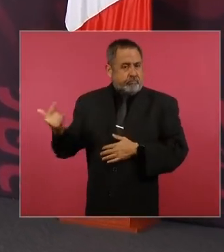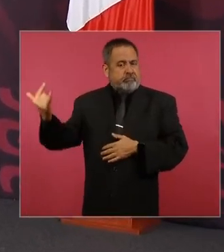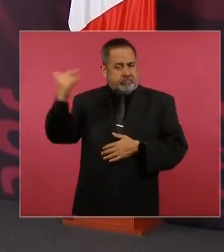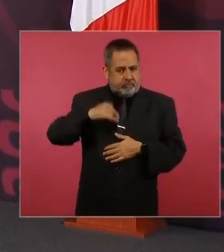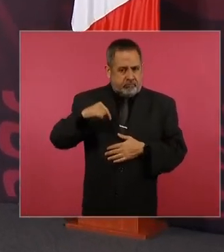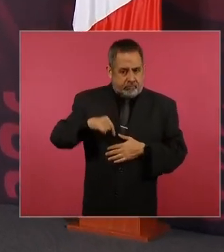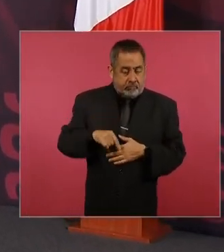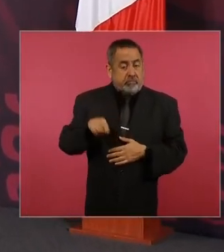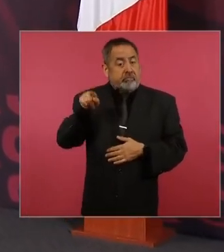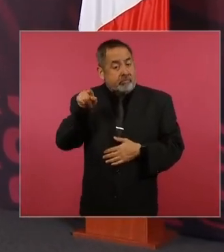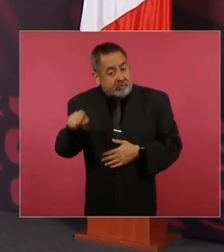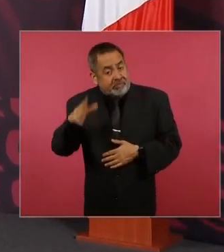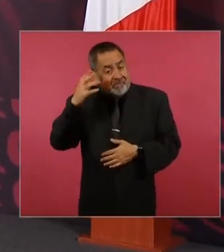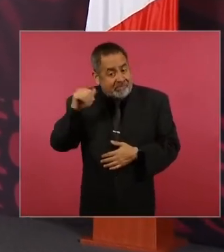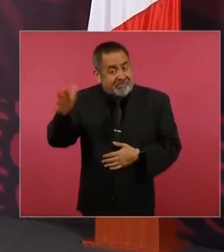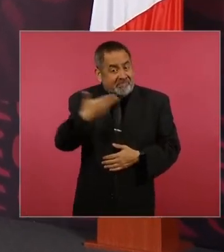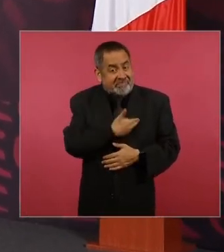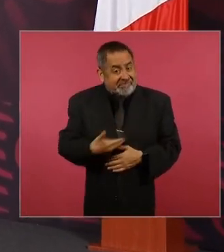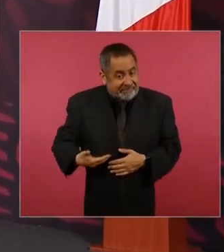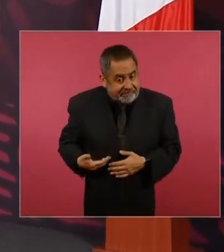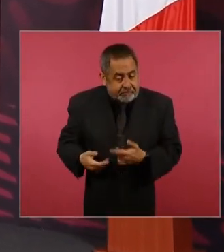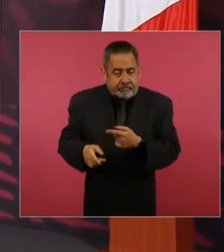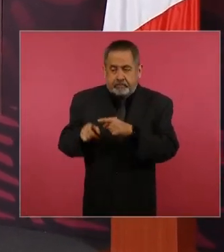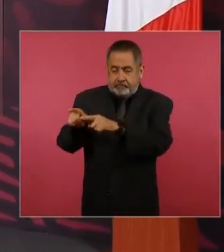El presidente